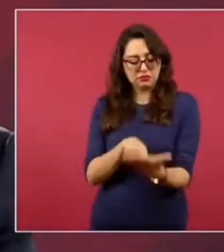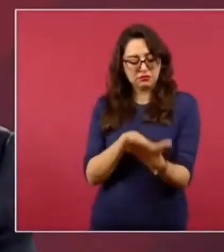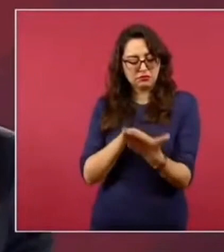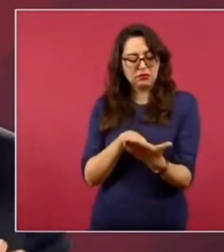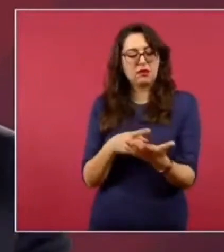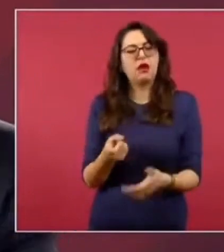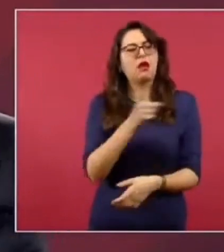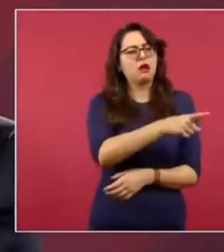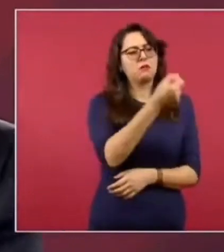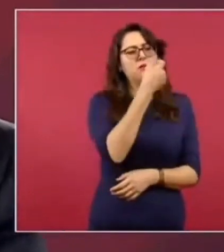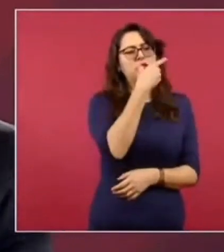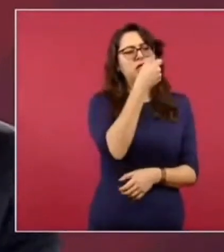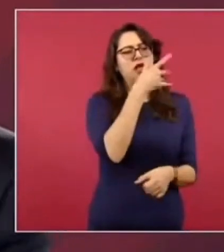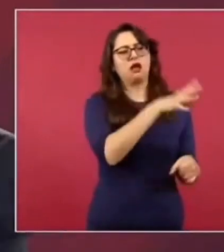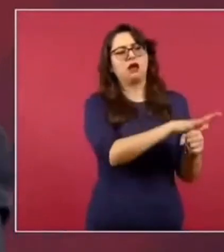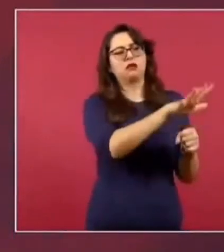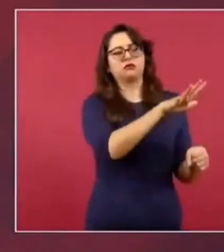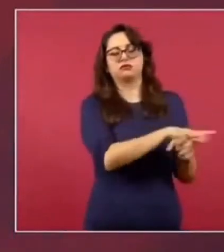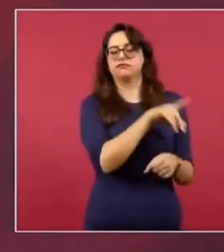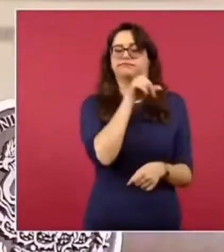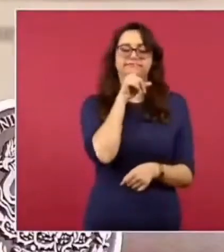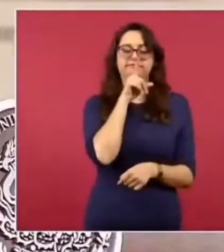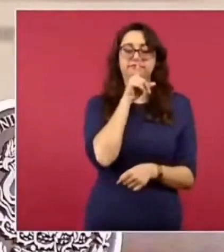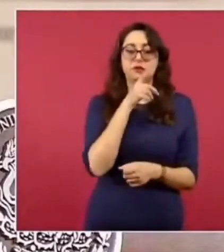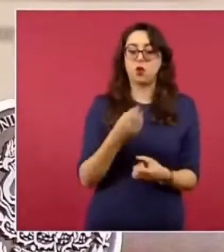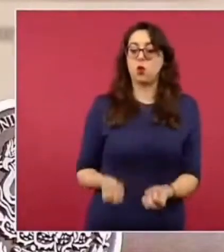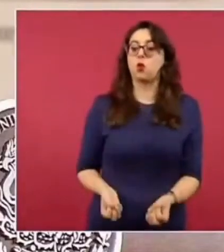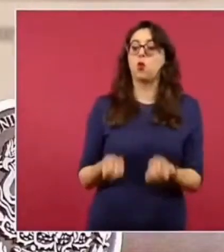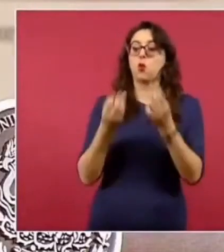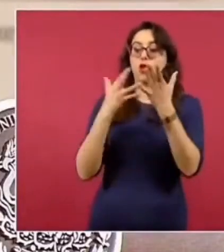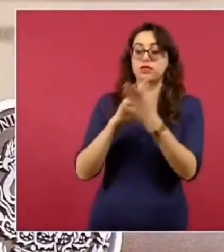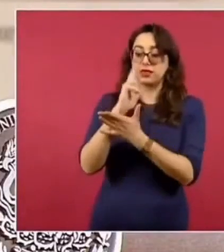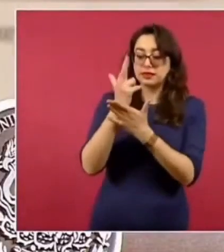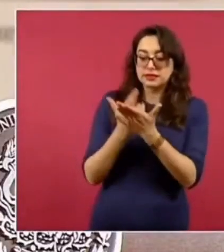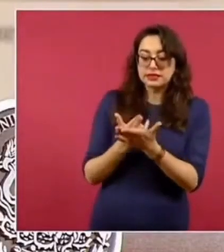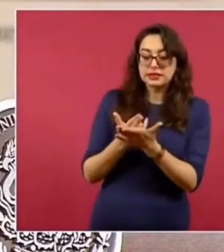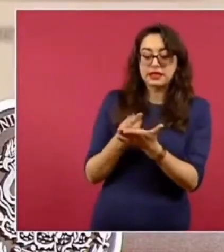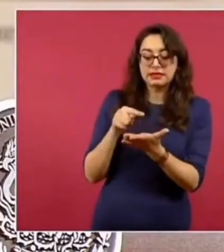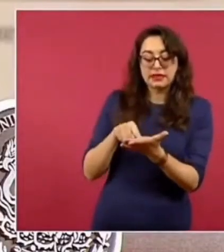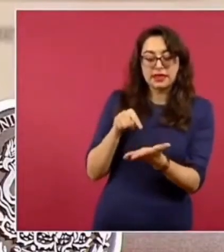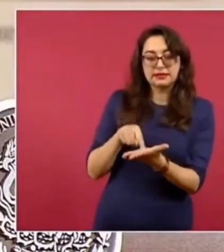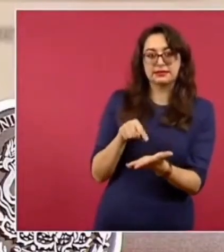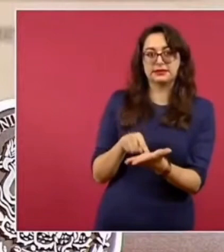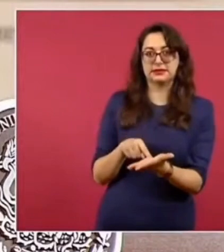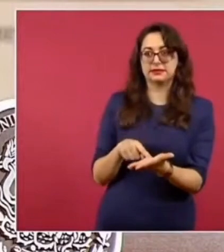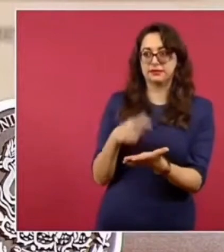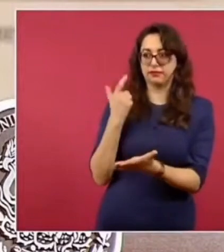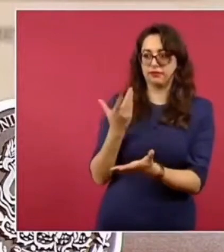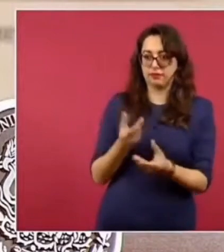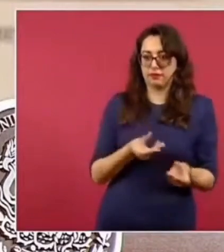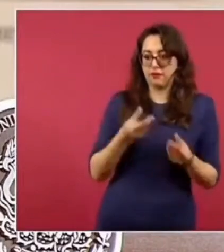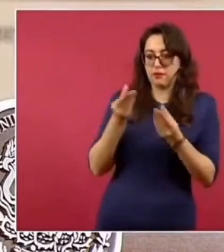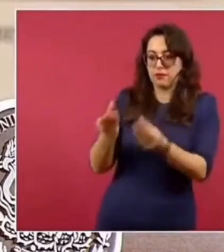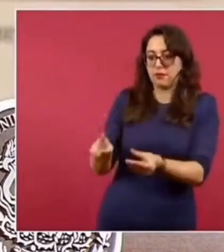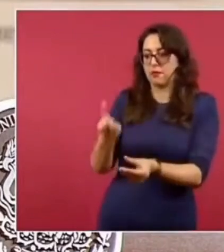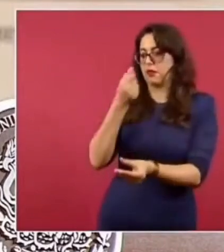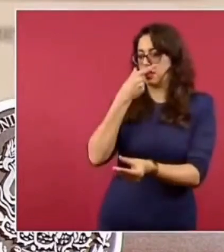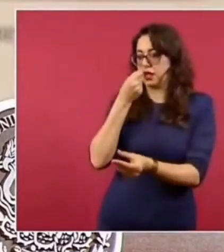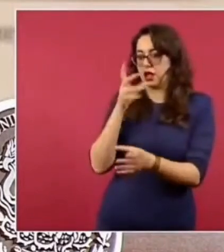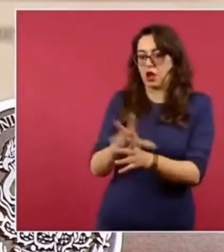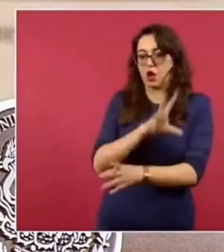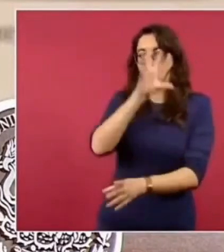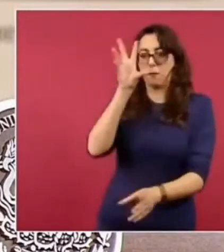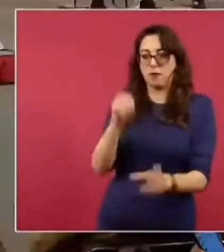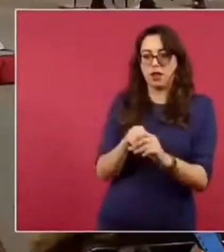cuántas recetas se surten completas, cuántas se surten incompletas y cuántas recetas son negadas y que necesitan de